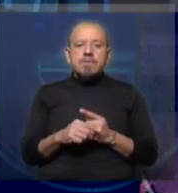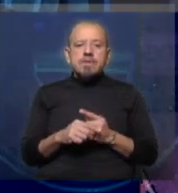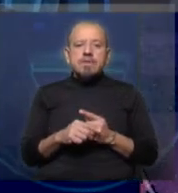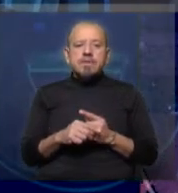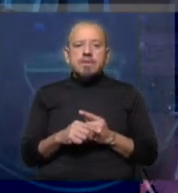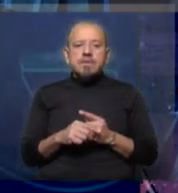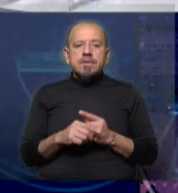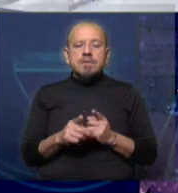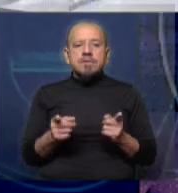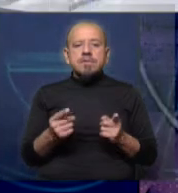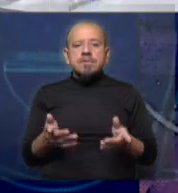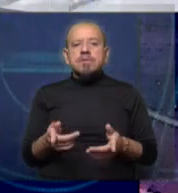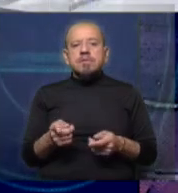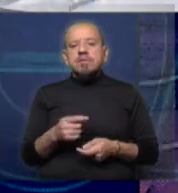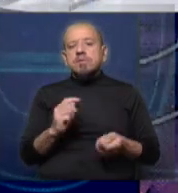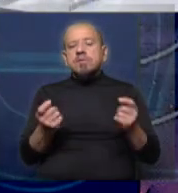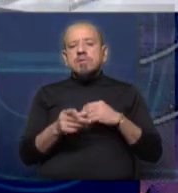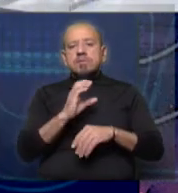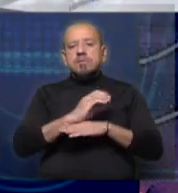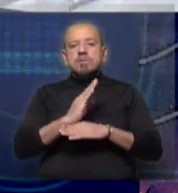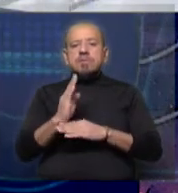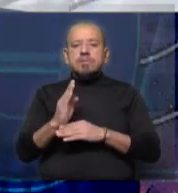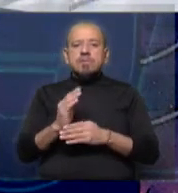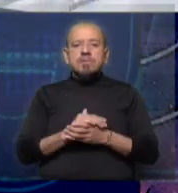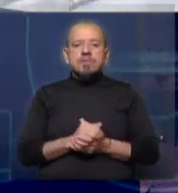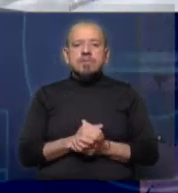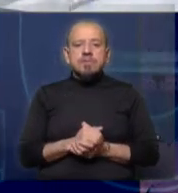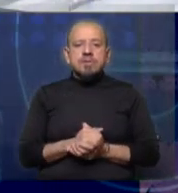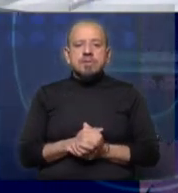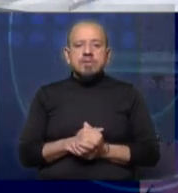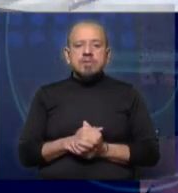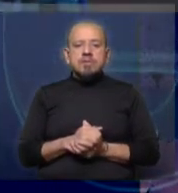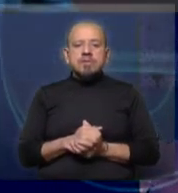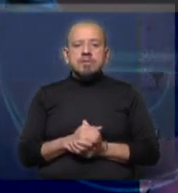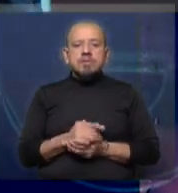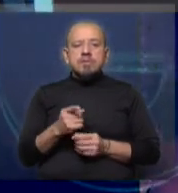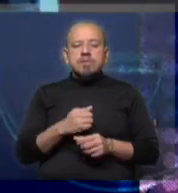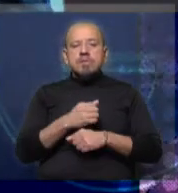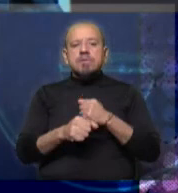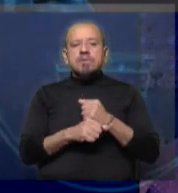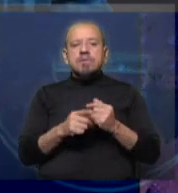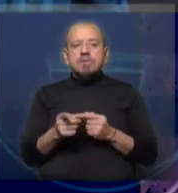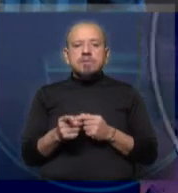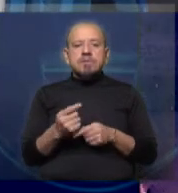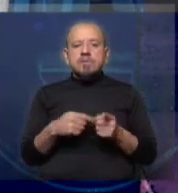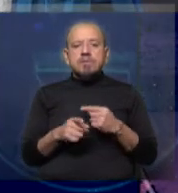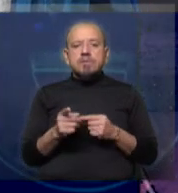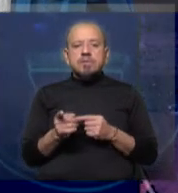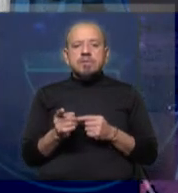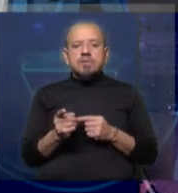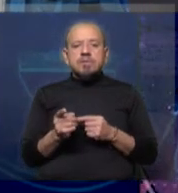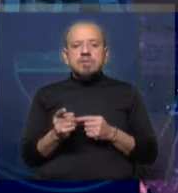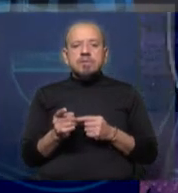Claro porque er en cambio del código Ese fue el primer el primer caso en ese año no quiero adelantar un poco